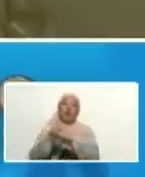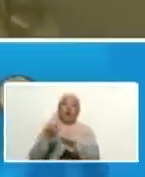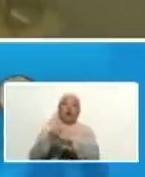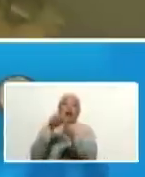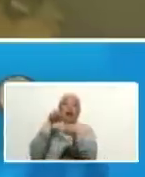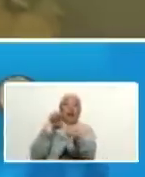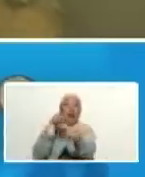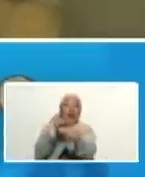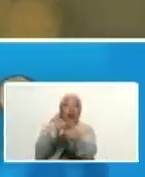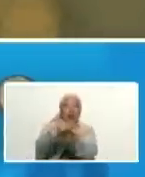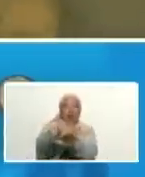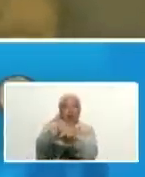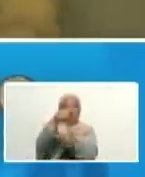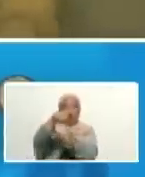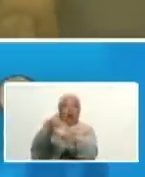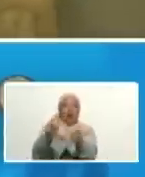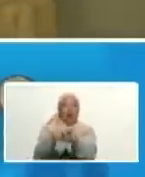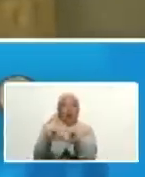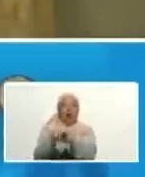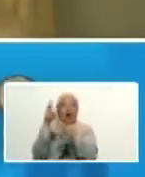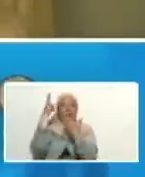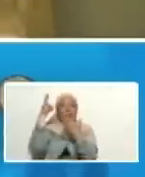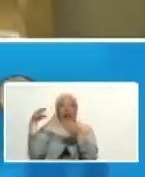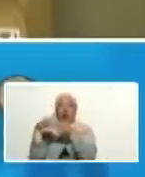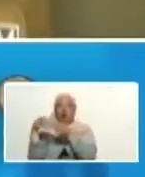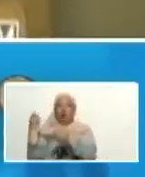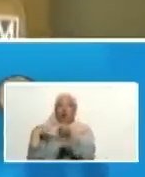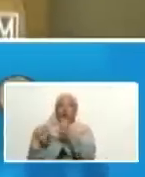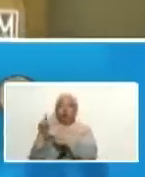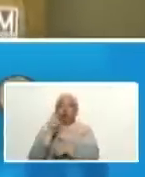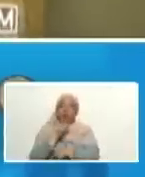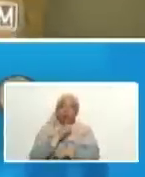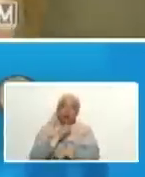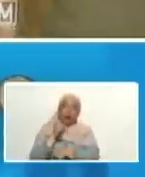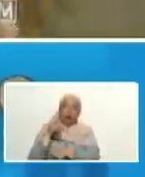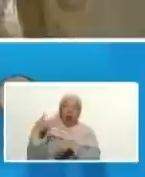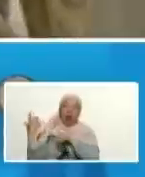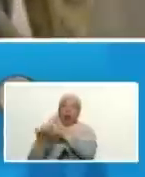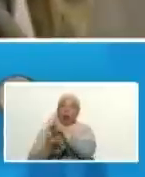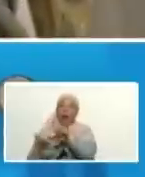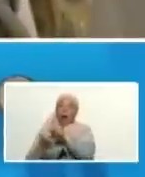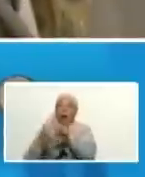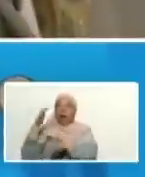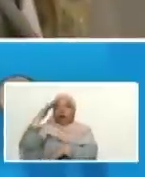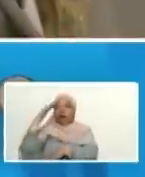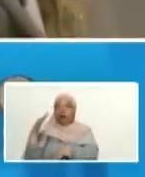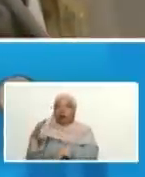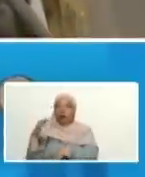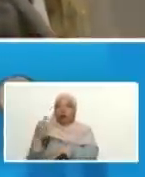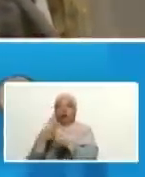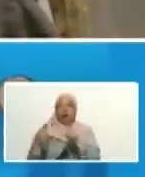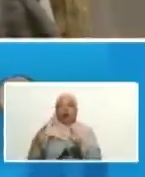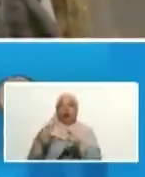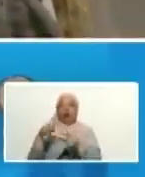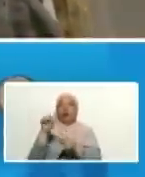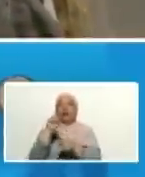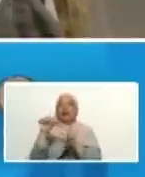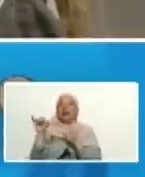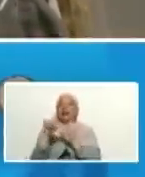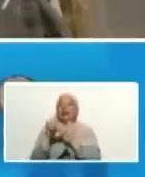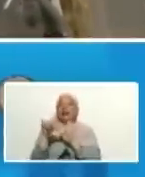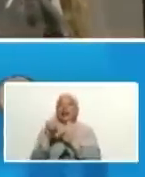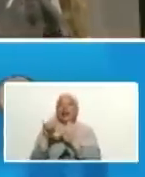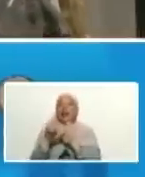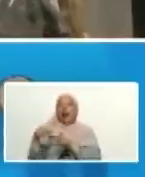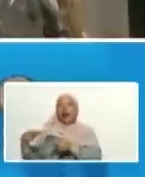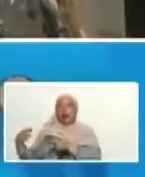Amacuro, la operación Calle Aurima en el estado Sucre, la operación Paramaconi en la faja petrolífera del